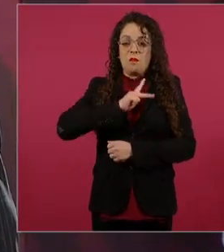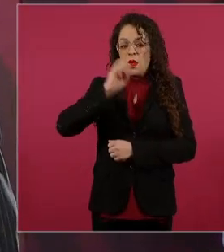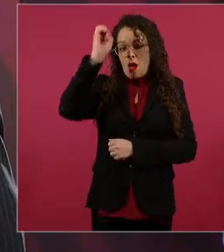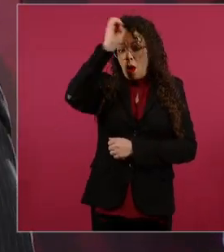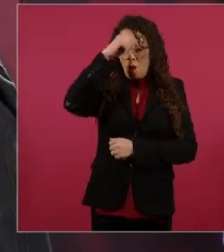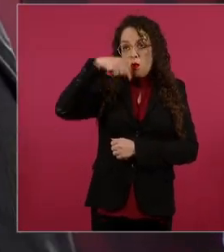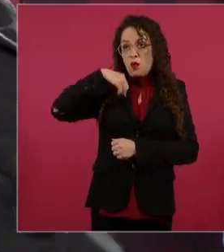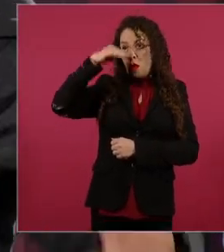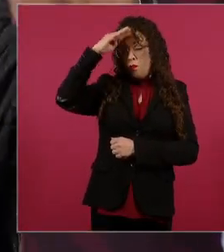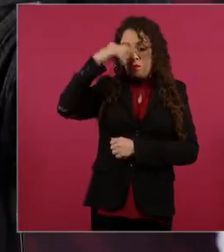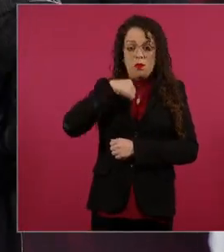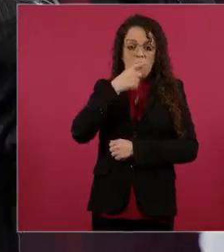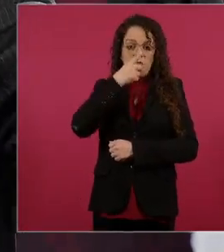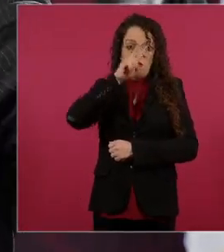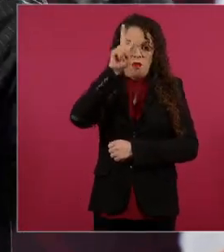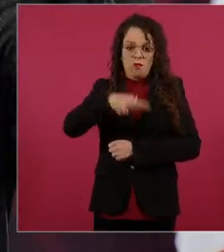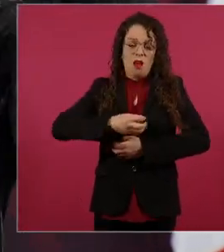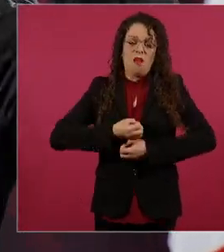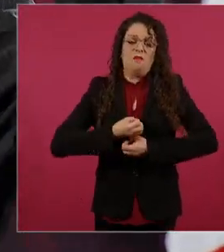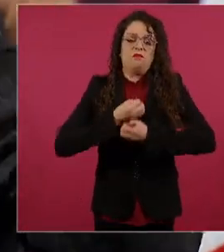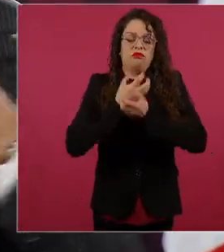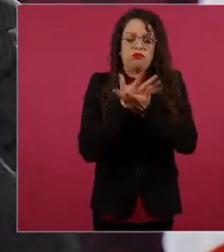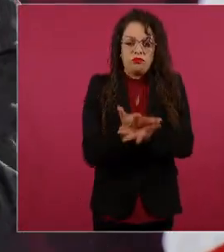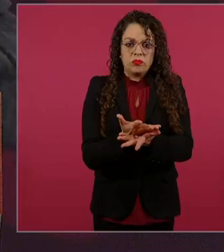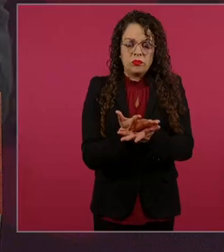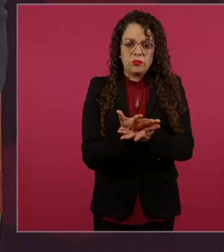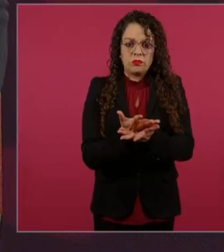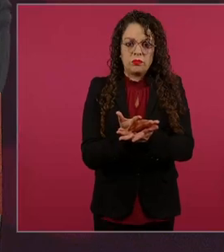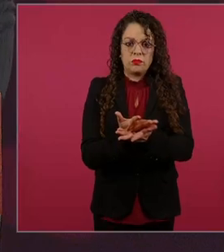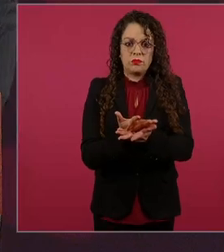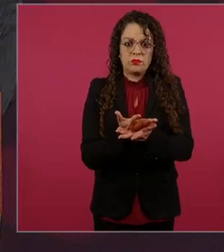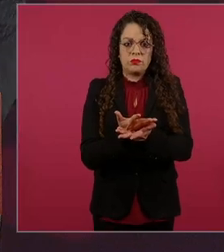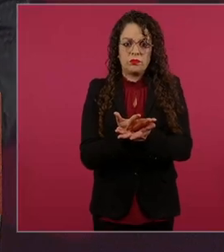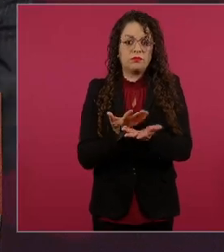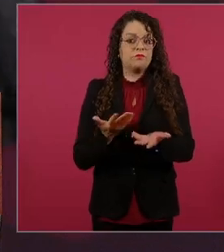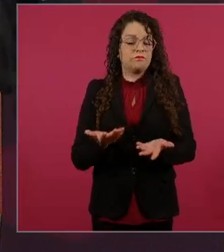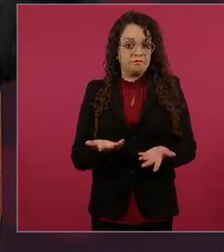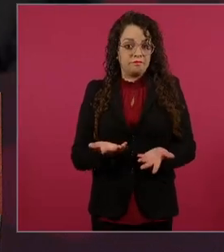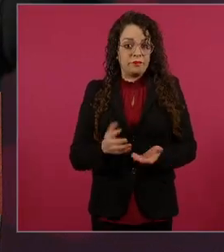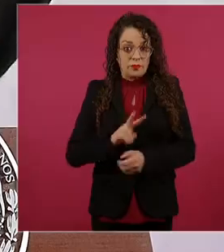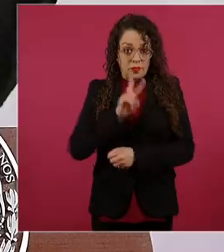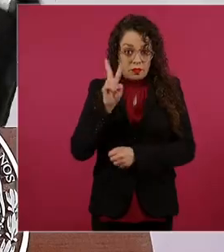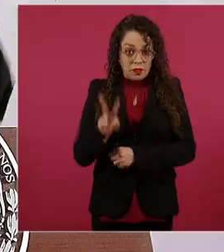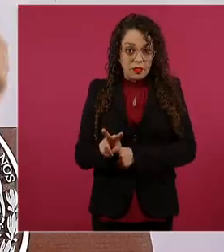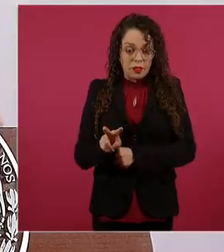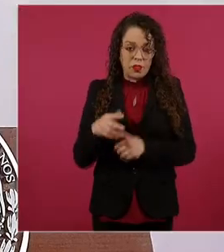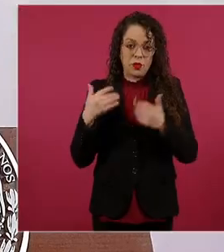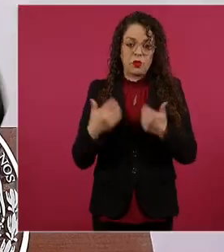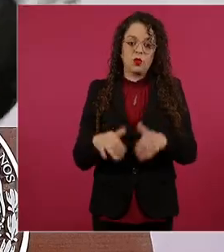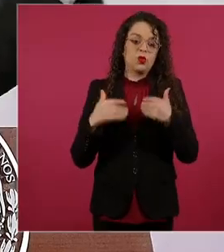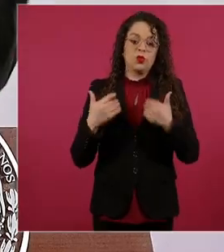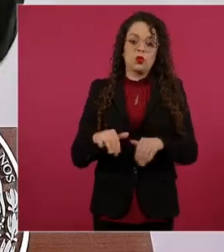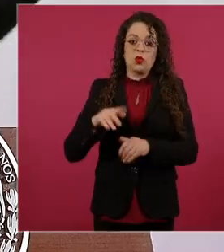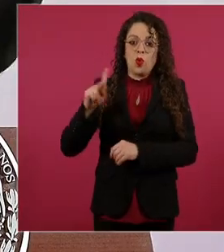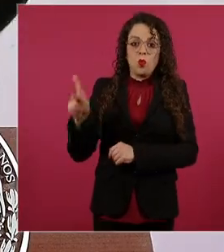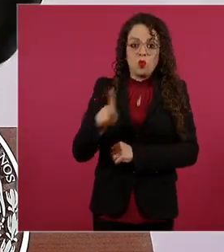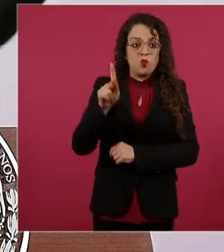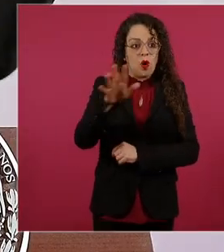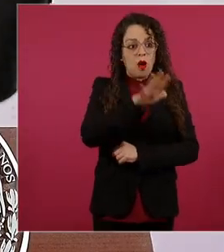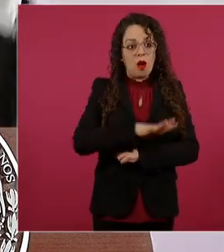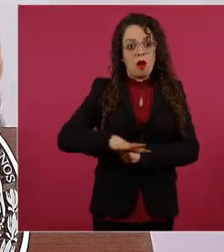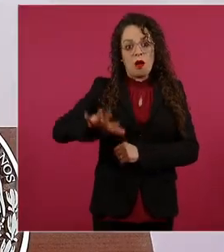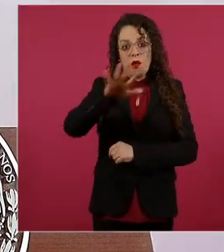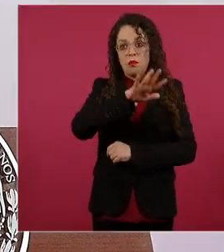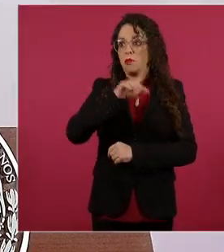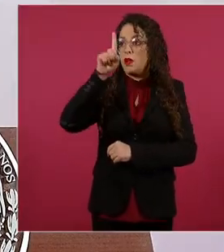no les gusta pero imagínense lo que tenemos que agradecerle al pueblo al gobierno de